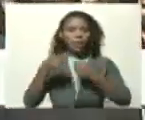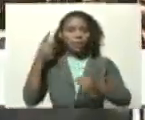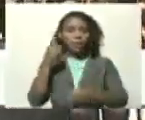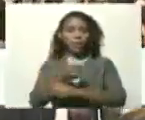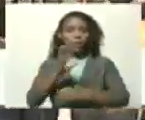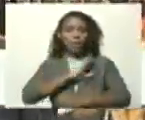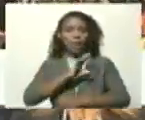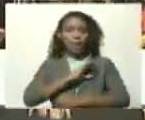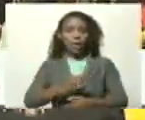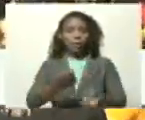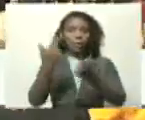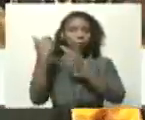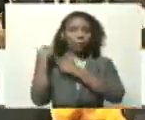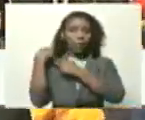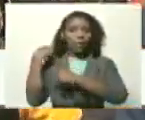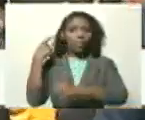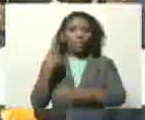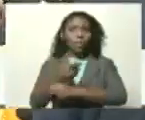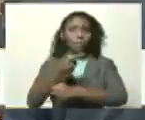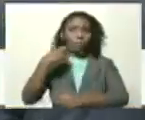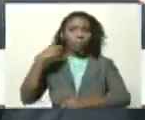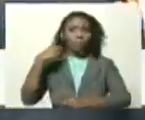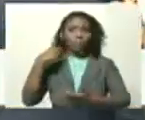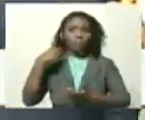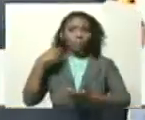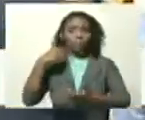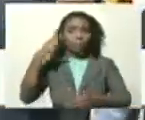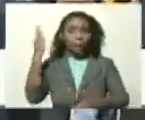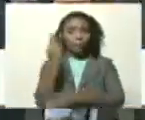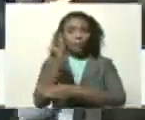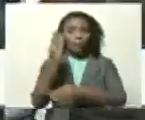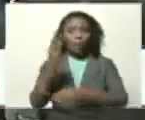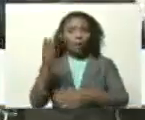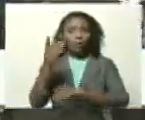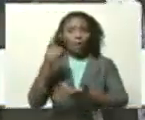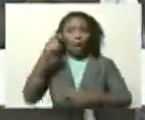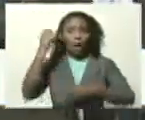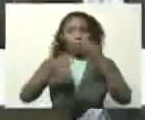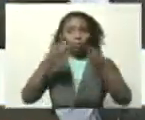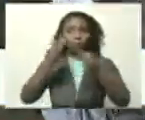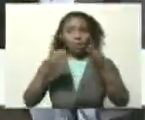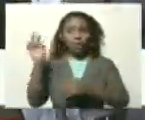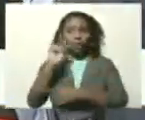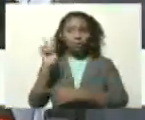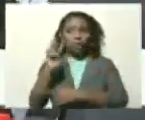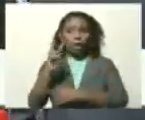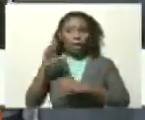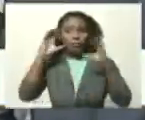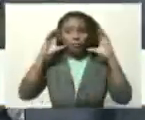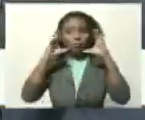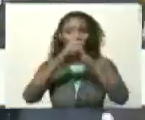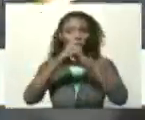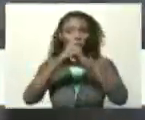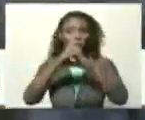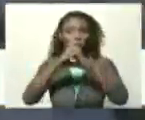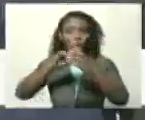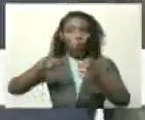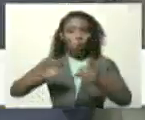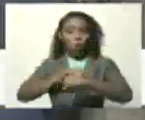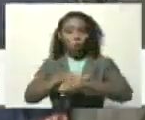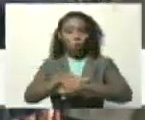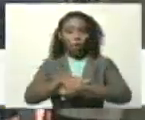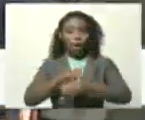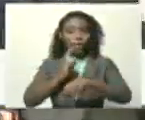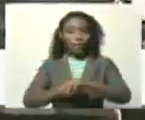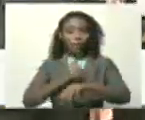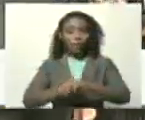tener responsables y que deben pagar ante la justicia venezolana. Ha sido enfático Jorge Rodríguez, al tiempo que